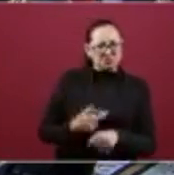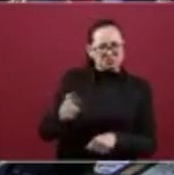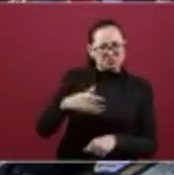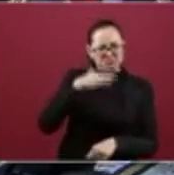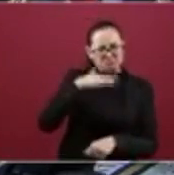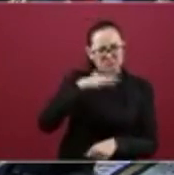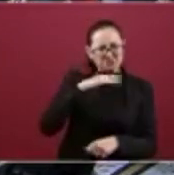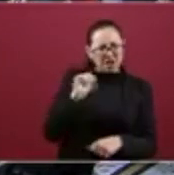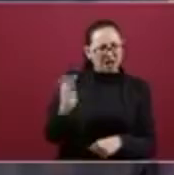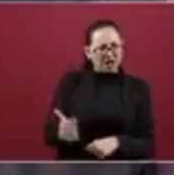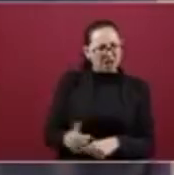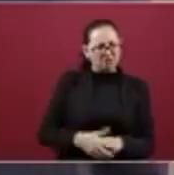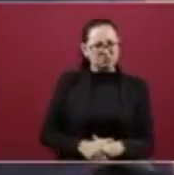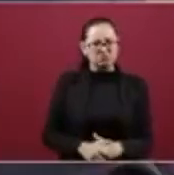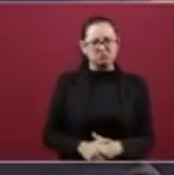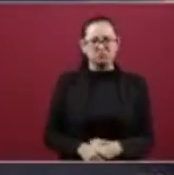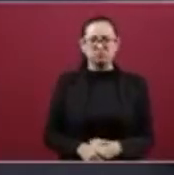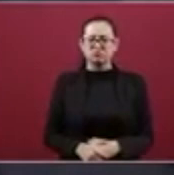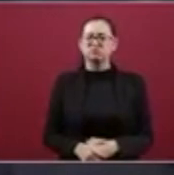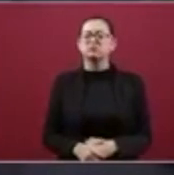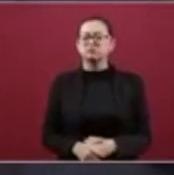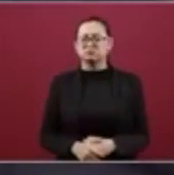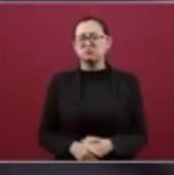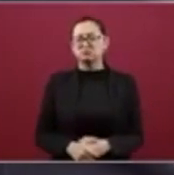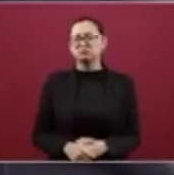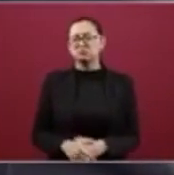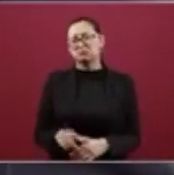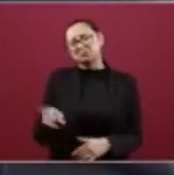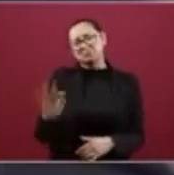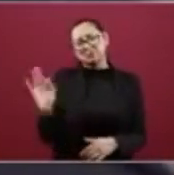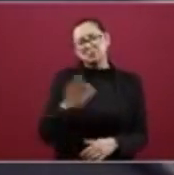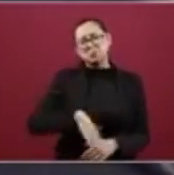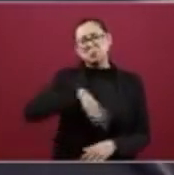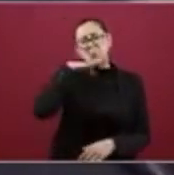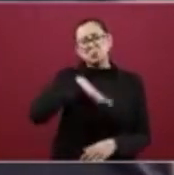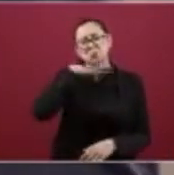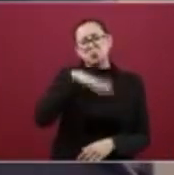contratos? Mínimo eso, omisión.